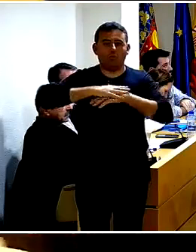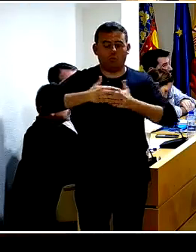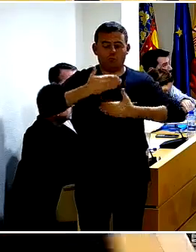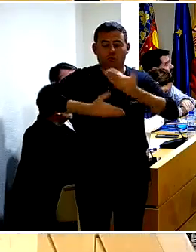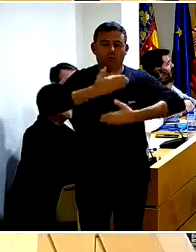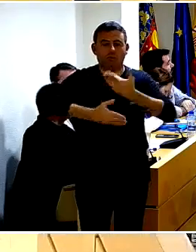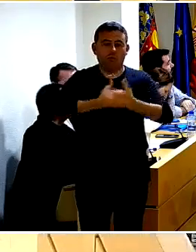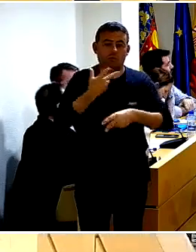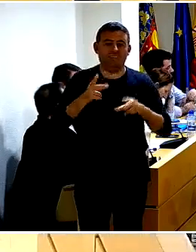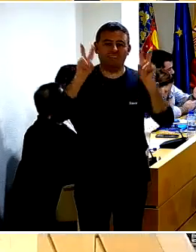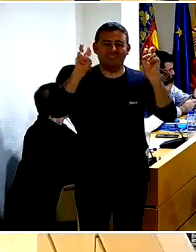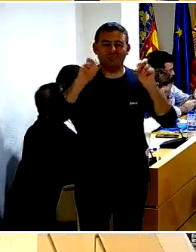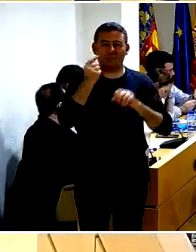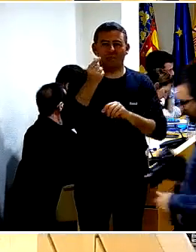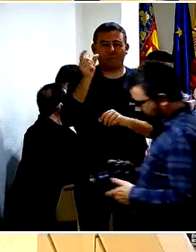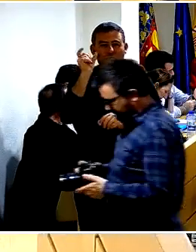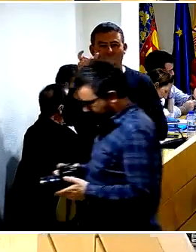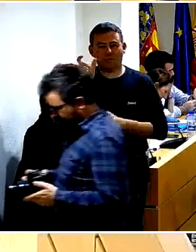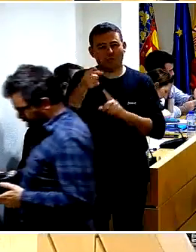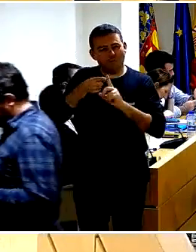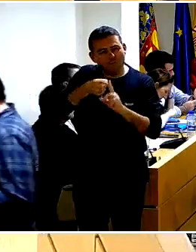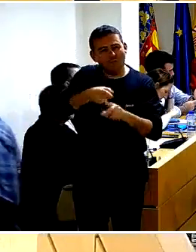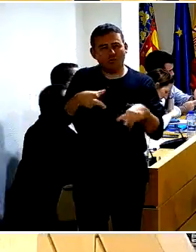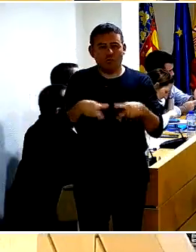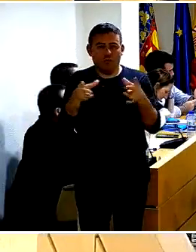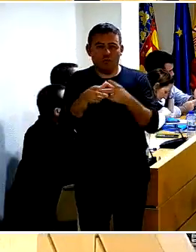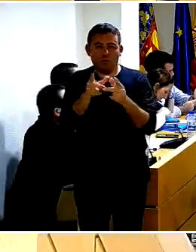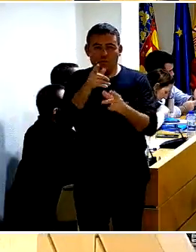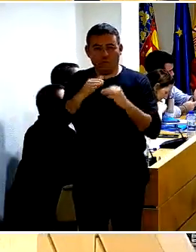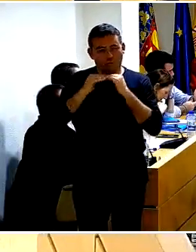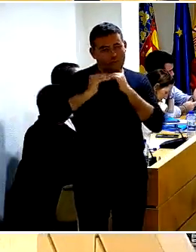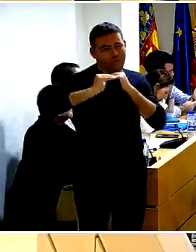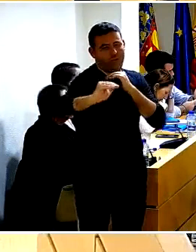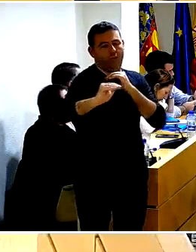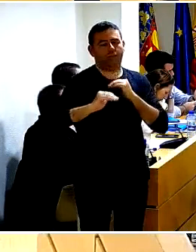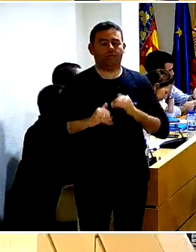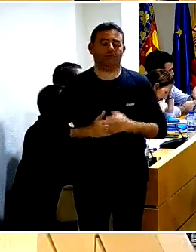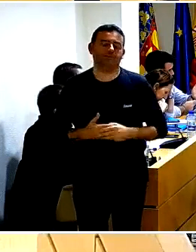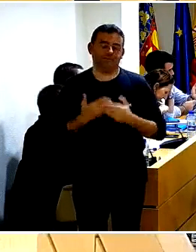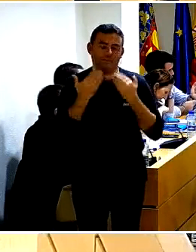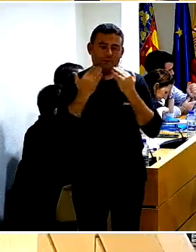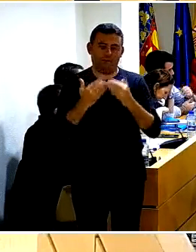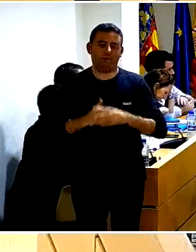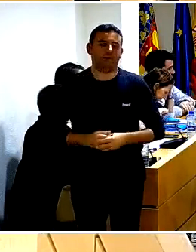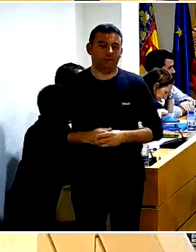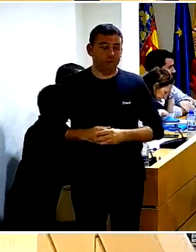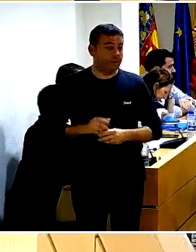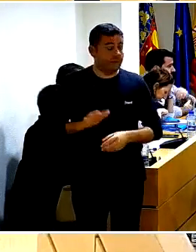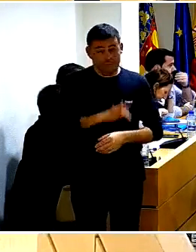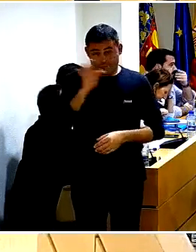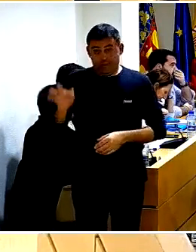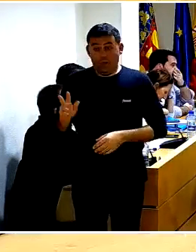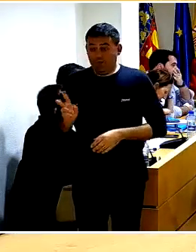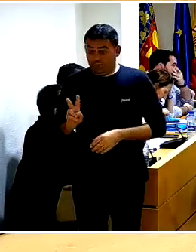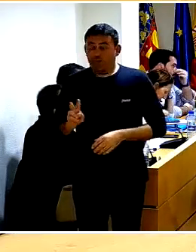que defensaran sempre la justícia social i la sostenibilitat. Moltes gràcies. Vicente Igor. Gràcies, alcaldessa.